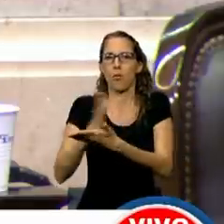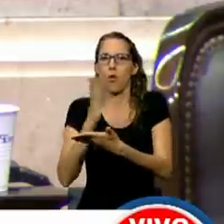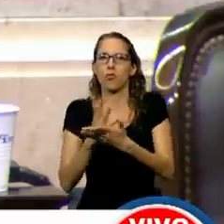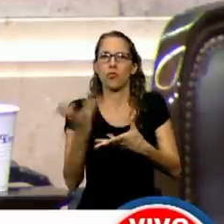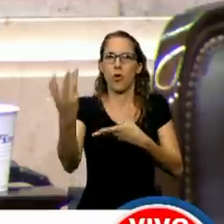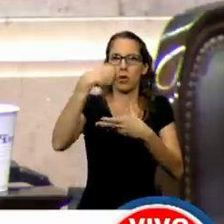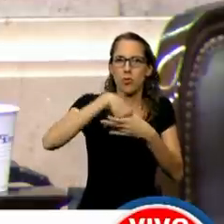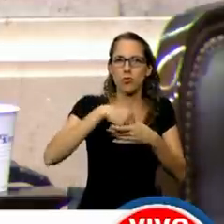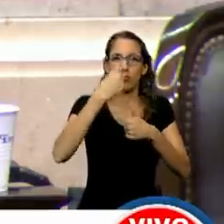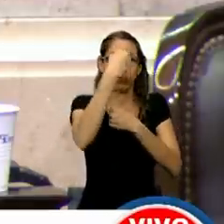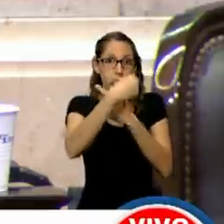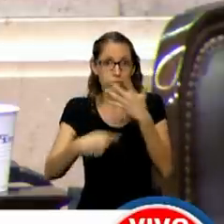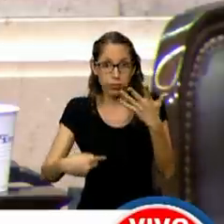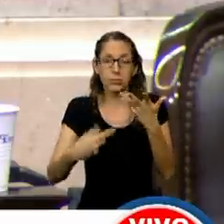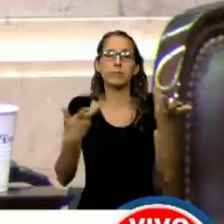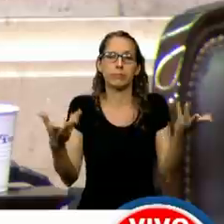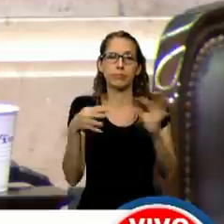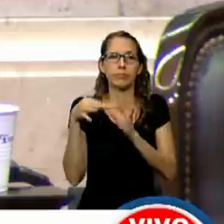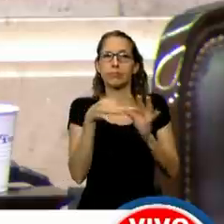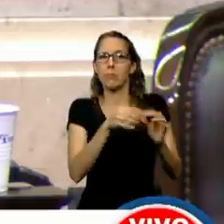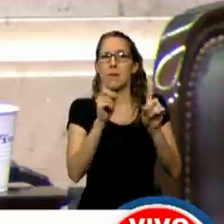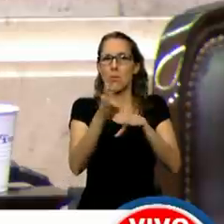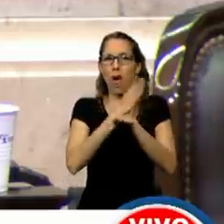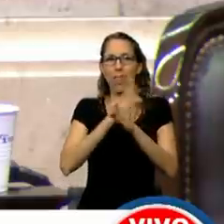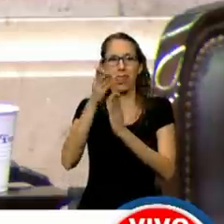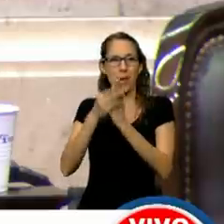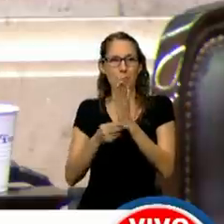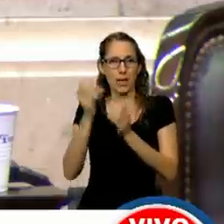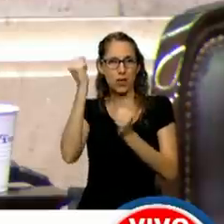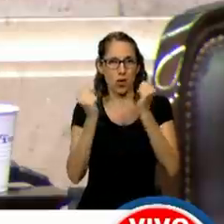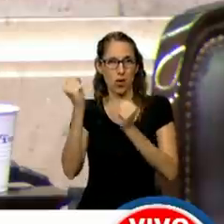en el marco de lo que dijo el ministro guzmán